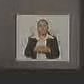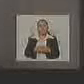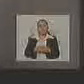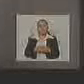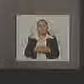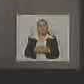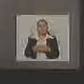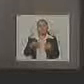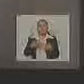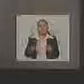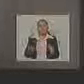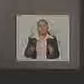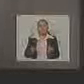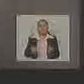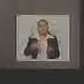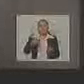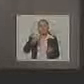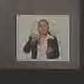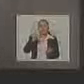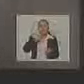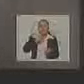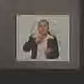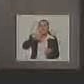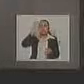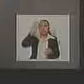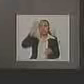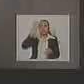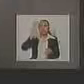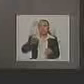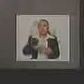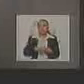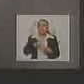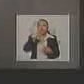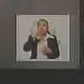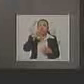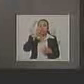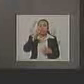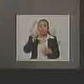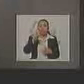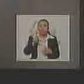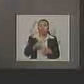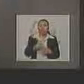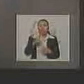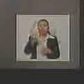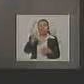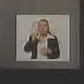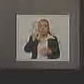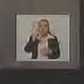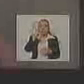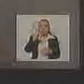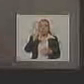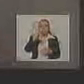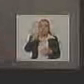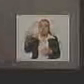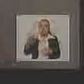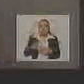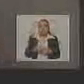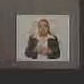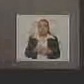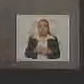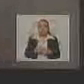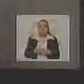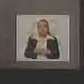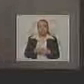dos candidatos. En primer lugar, la candidata común del PRD y el Partido del Trabajo, al igual que el candidato